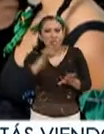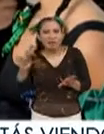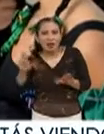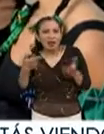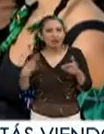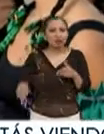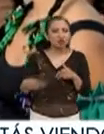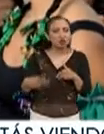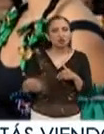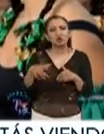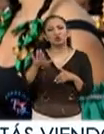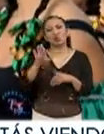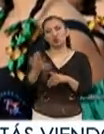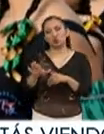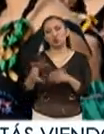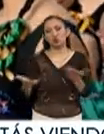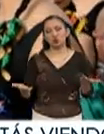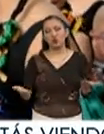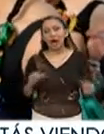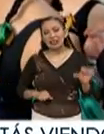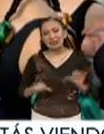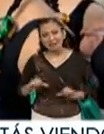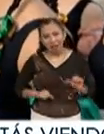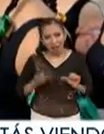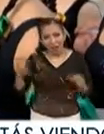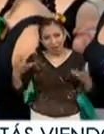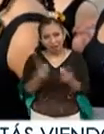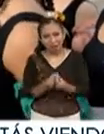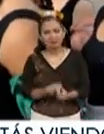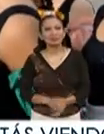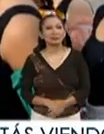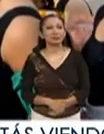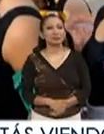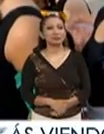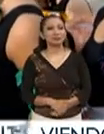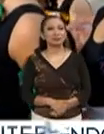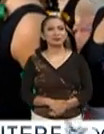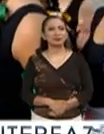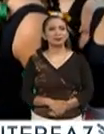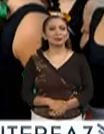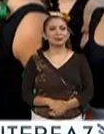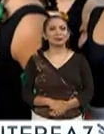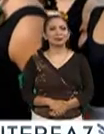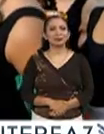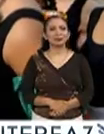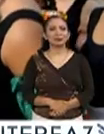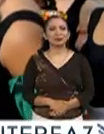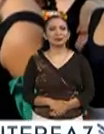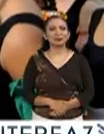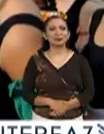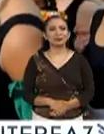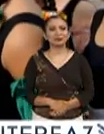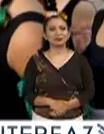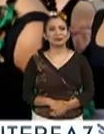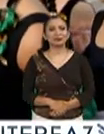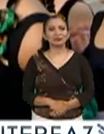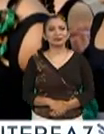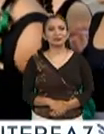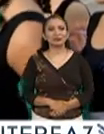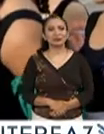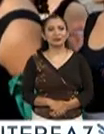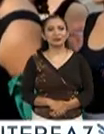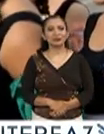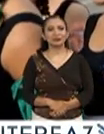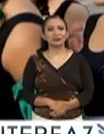a viernes este tipo de prácticas conjuntas? É bem difícil, elas estudam de manhã, fazem faculdade ou